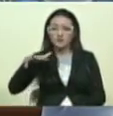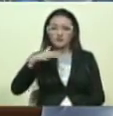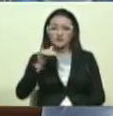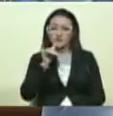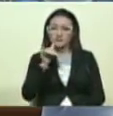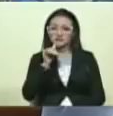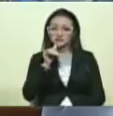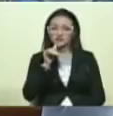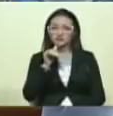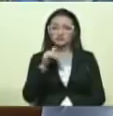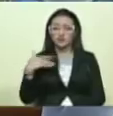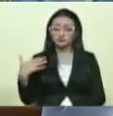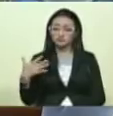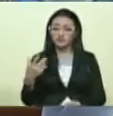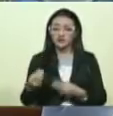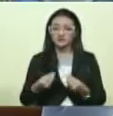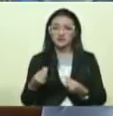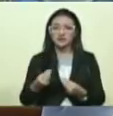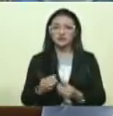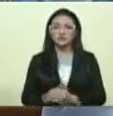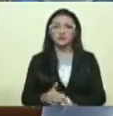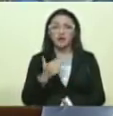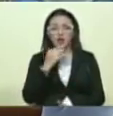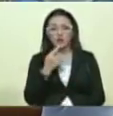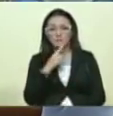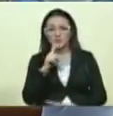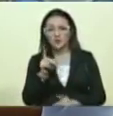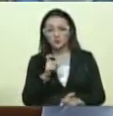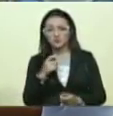estamos haciendo. Las preguntas, por favor.